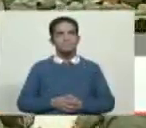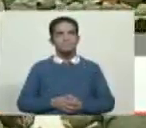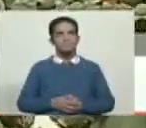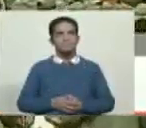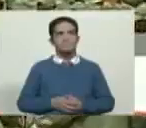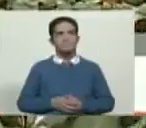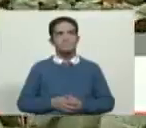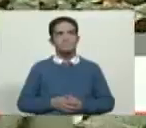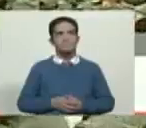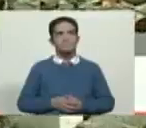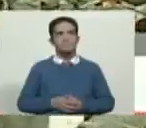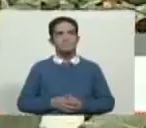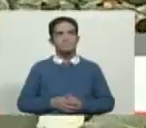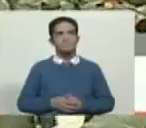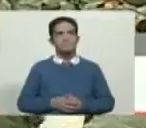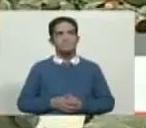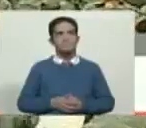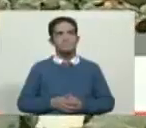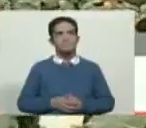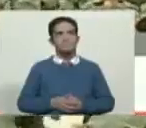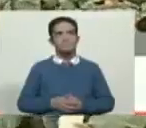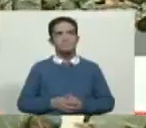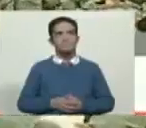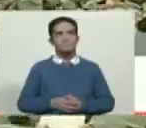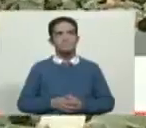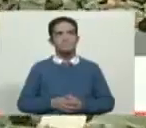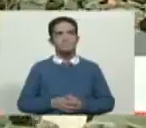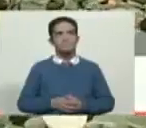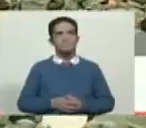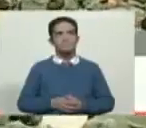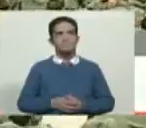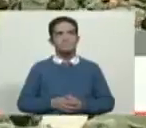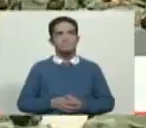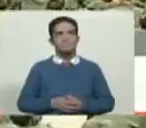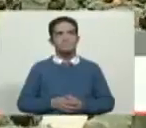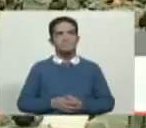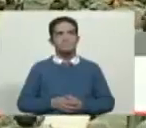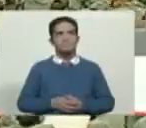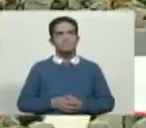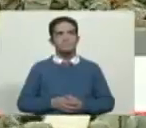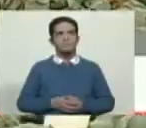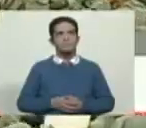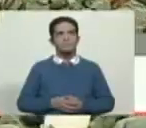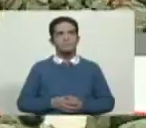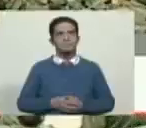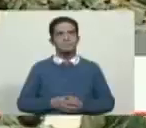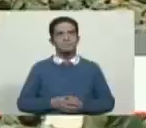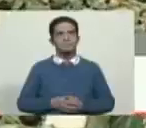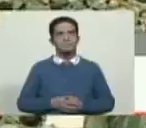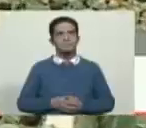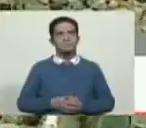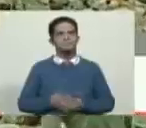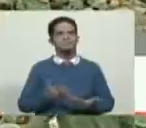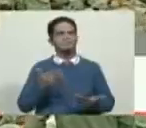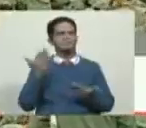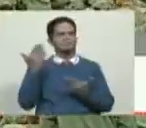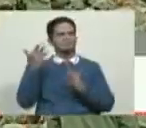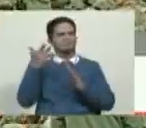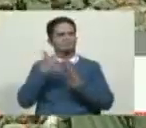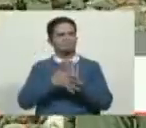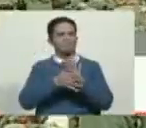Simón Bolívar. Allí lo que es simbólico para el país y para las